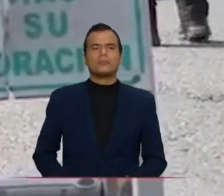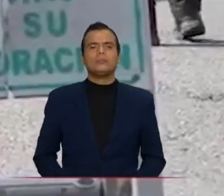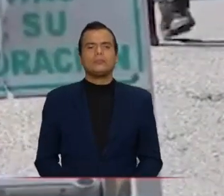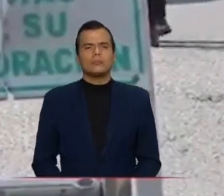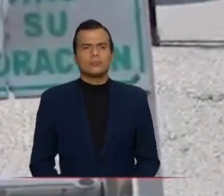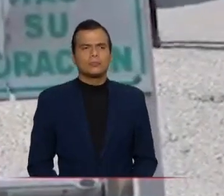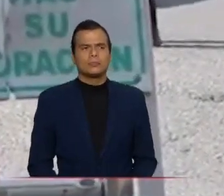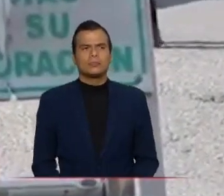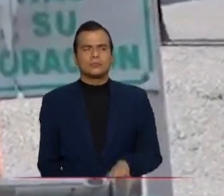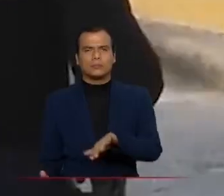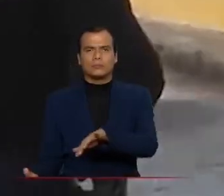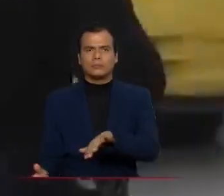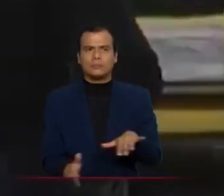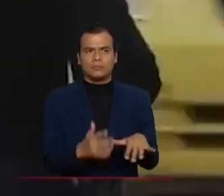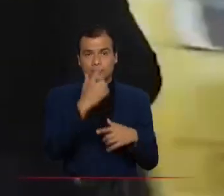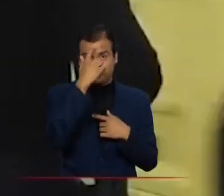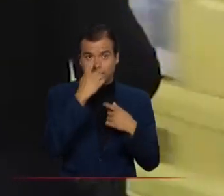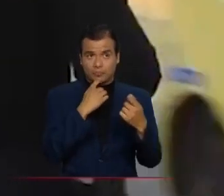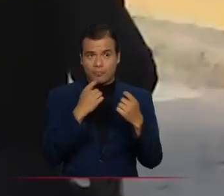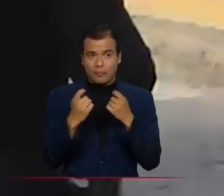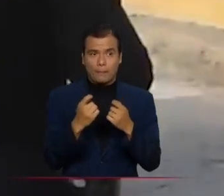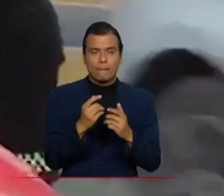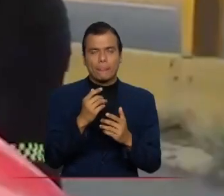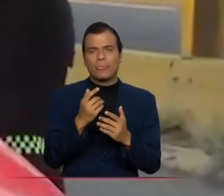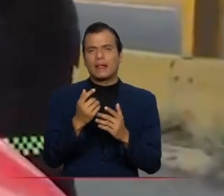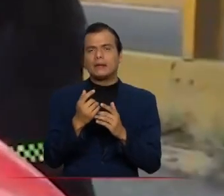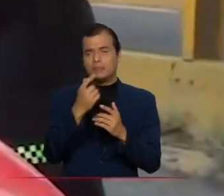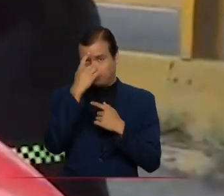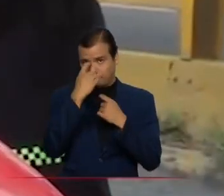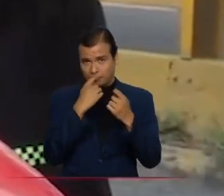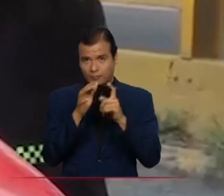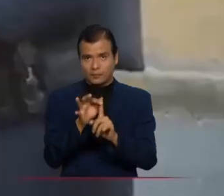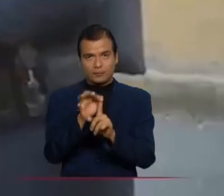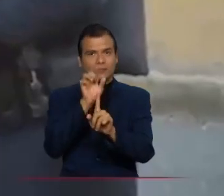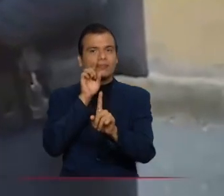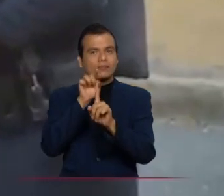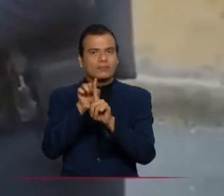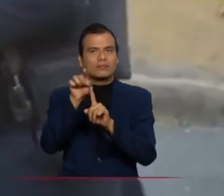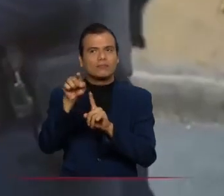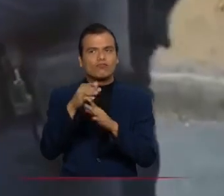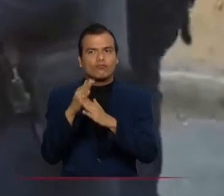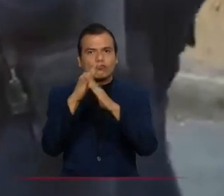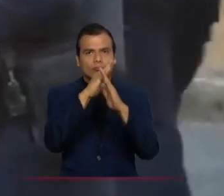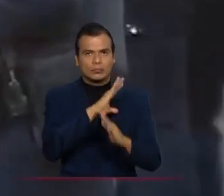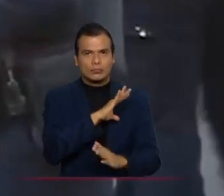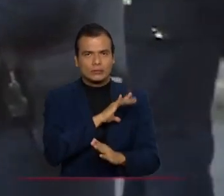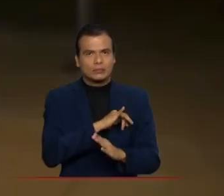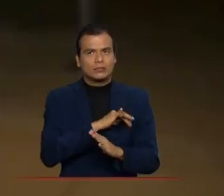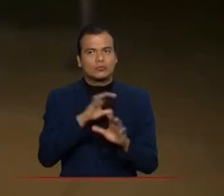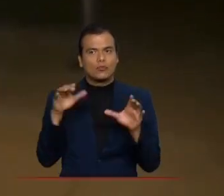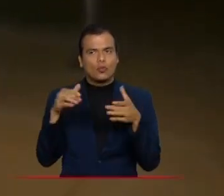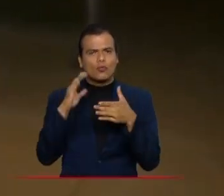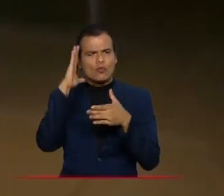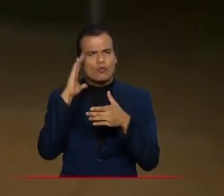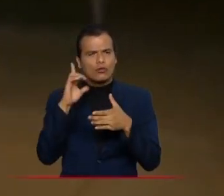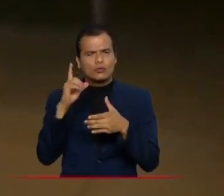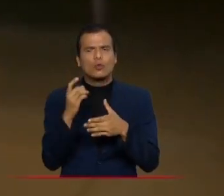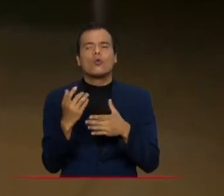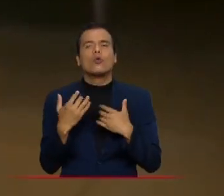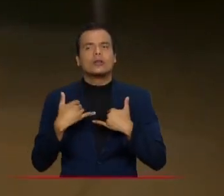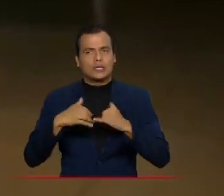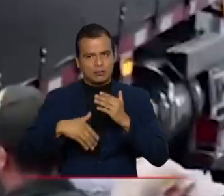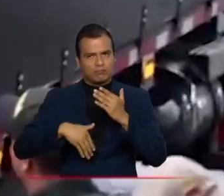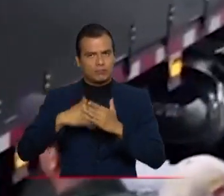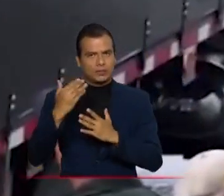Ya está en marcha el dispositivo de seguridad de la Policía Metropolitana de Cali, conformado por más de 1.200 uniformados, los cuales estarán